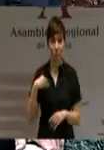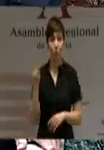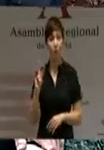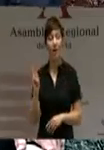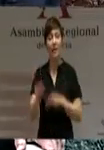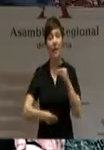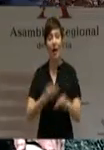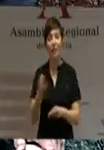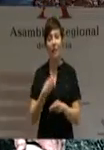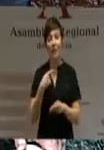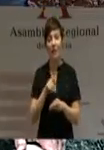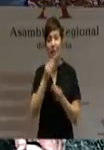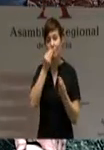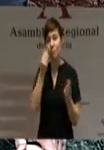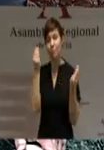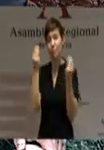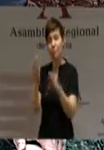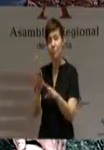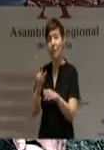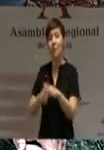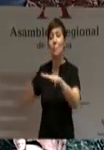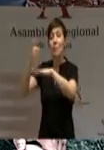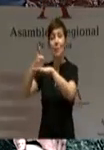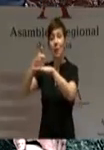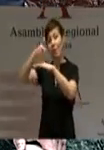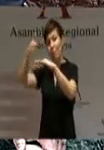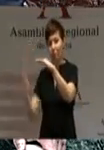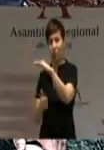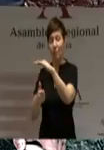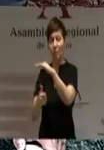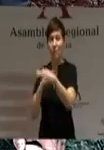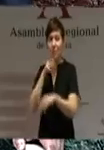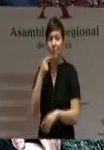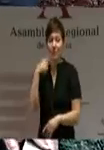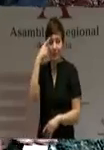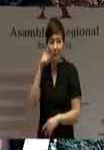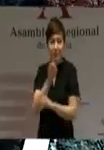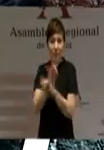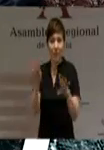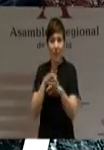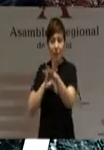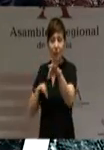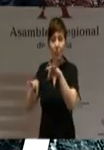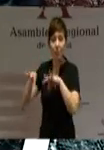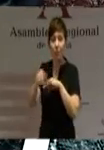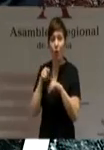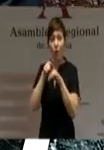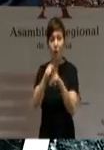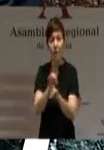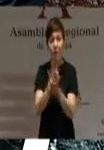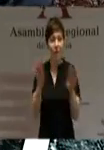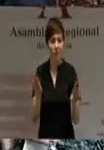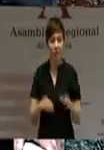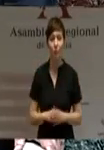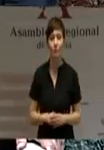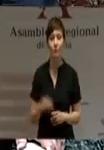al oficial de cubierta, tras autodescartarse sabiamente el impertérrito pero sagaz